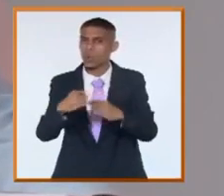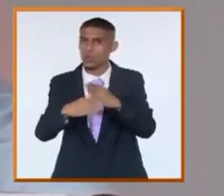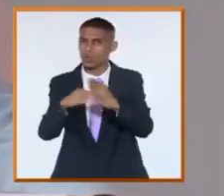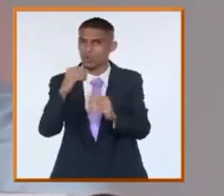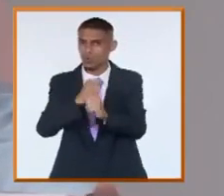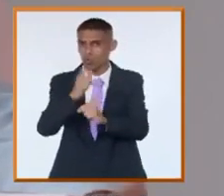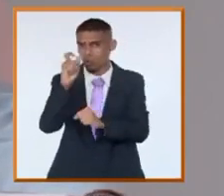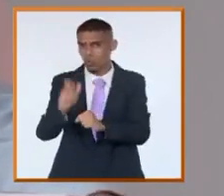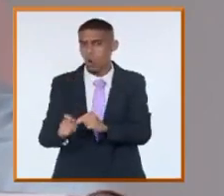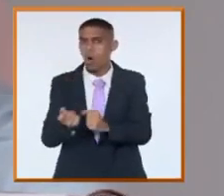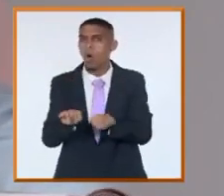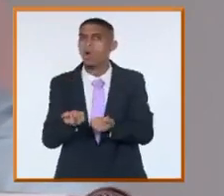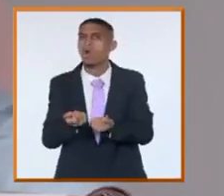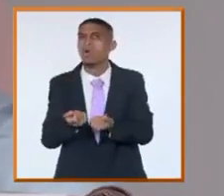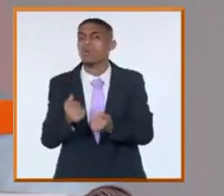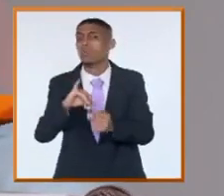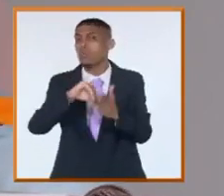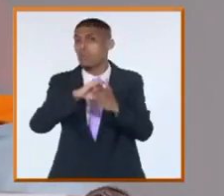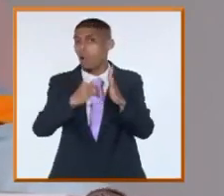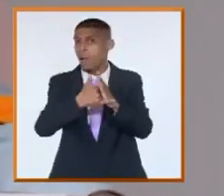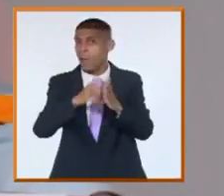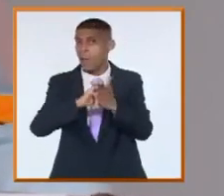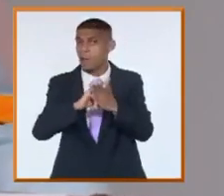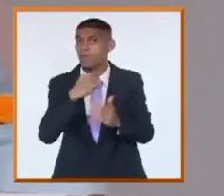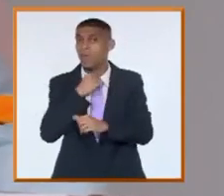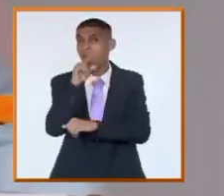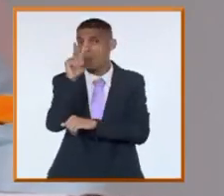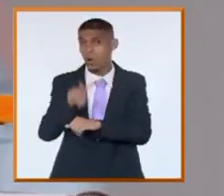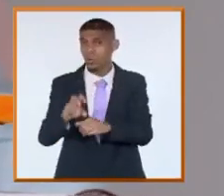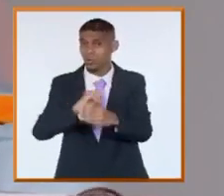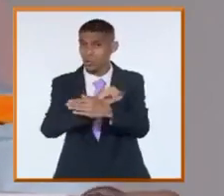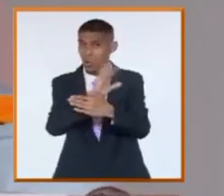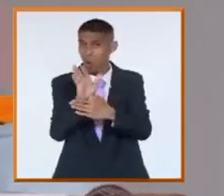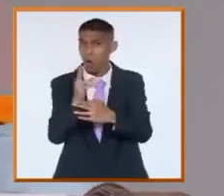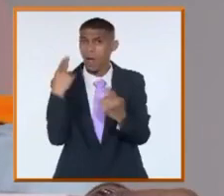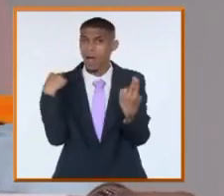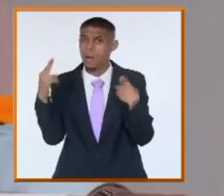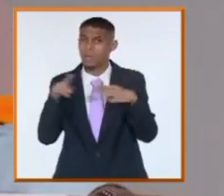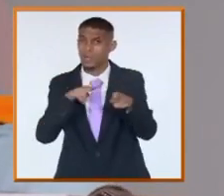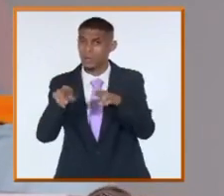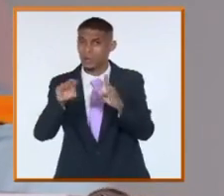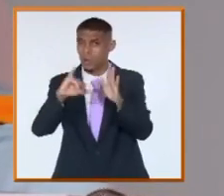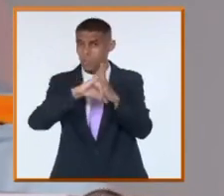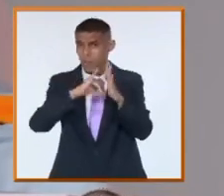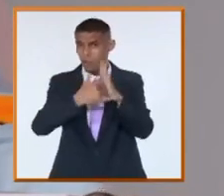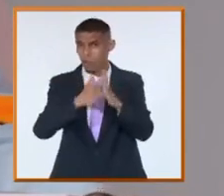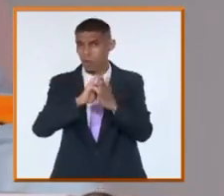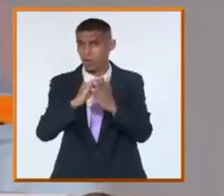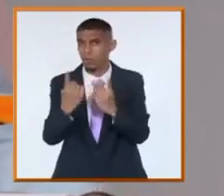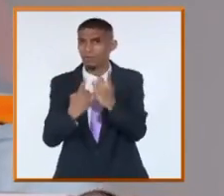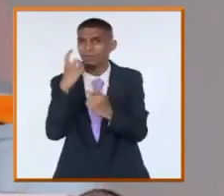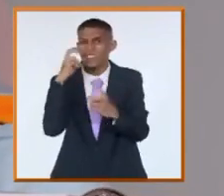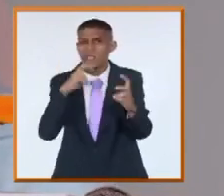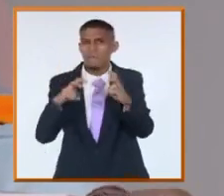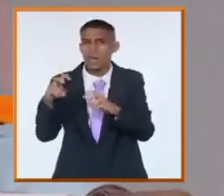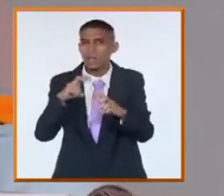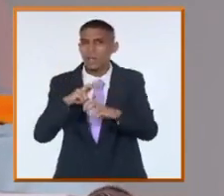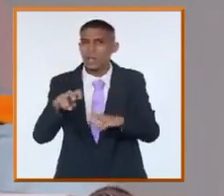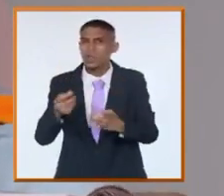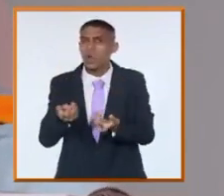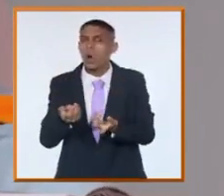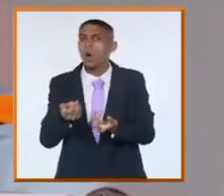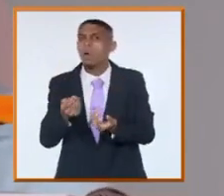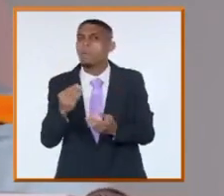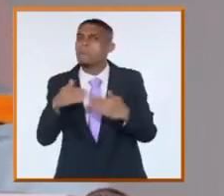proyectista consultor de obra administrador de proyecto realizar investigaciones ingenieras construir o participar